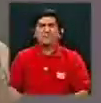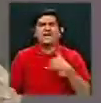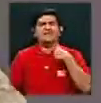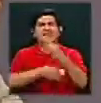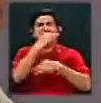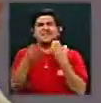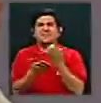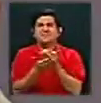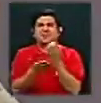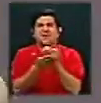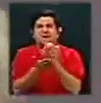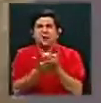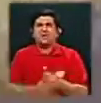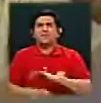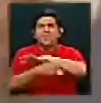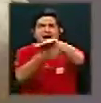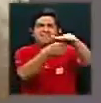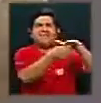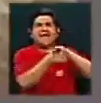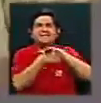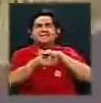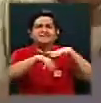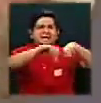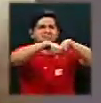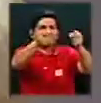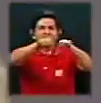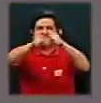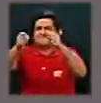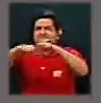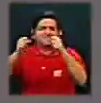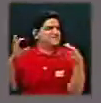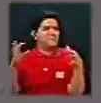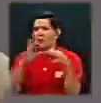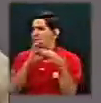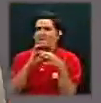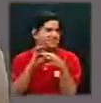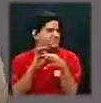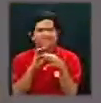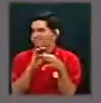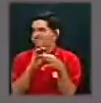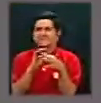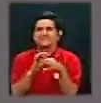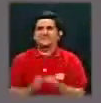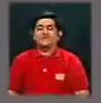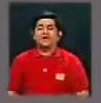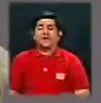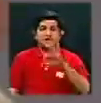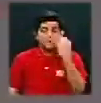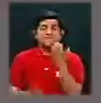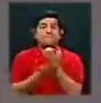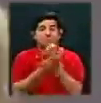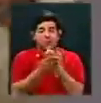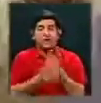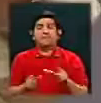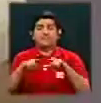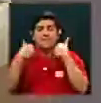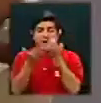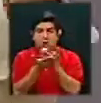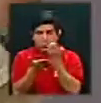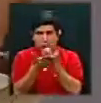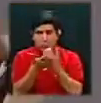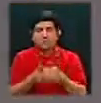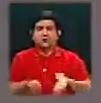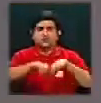especie de economía archipiélago, fragmentada en pedazos inconexos entre sí. Y tanto en sentido económico, sectores económicos que